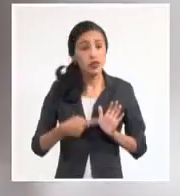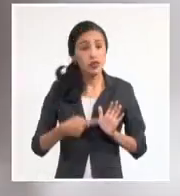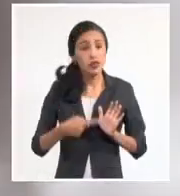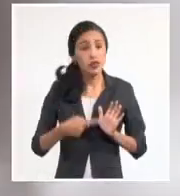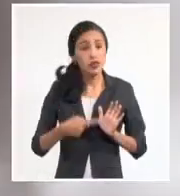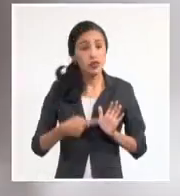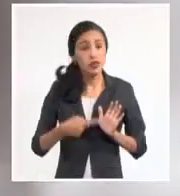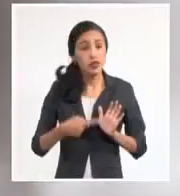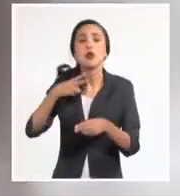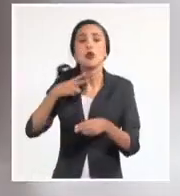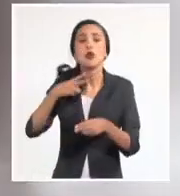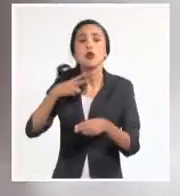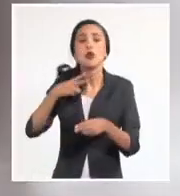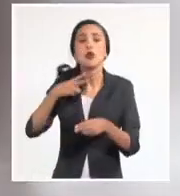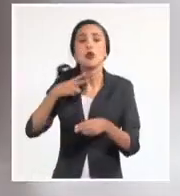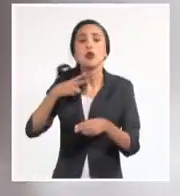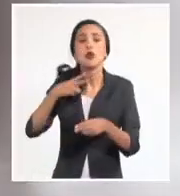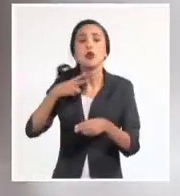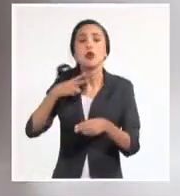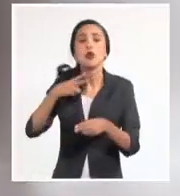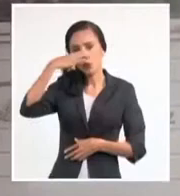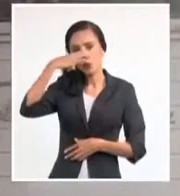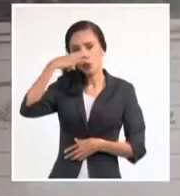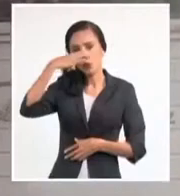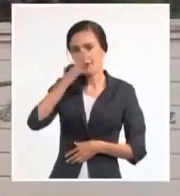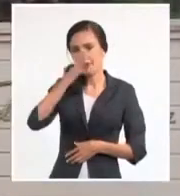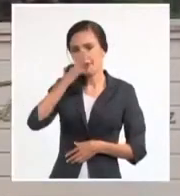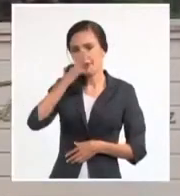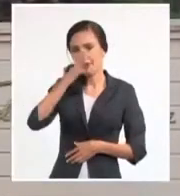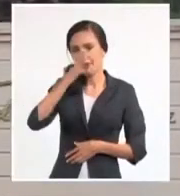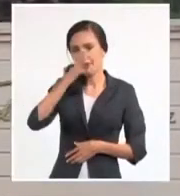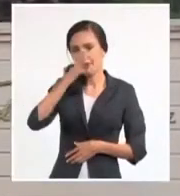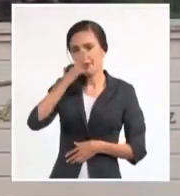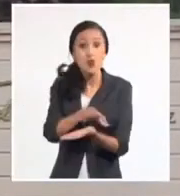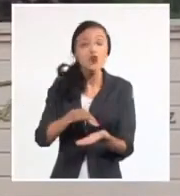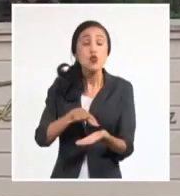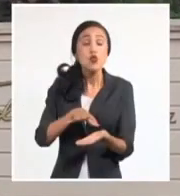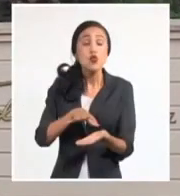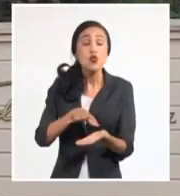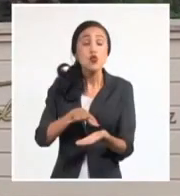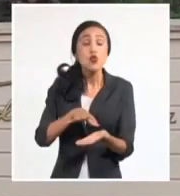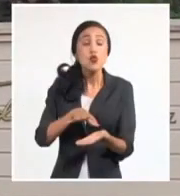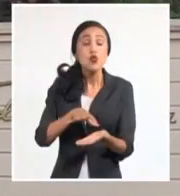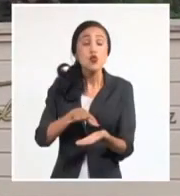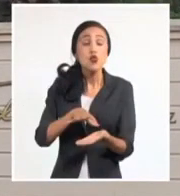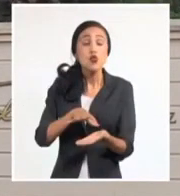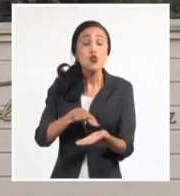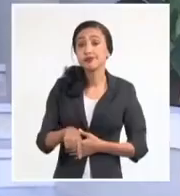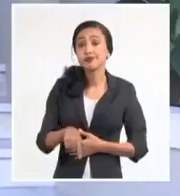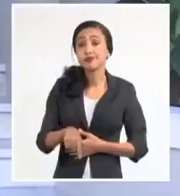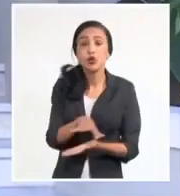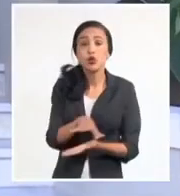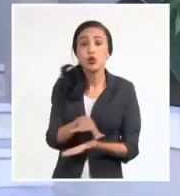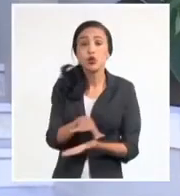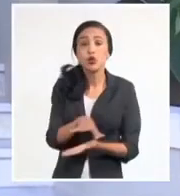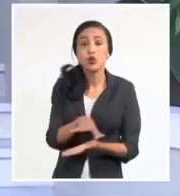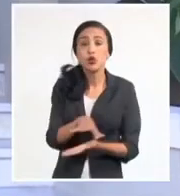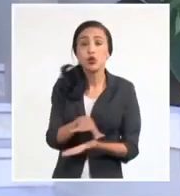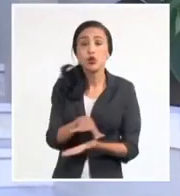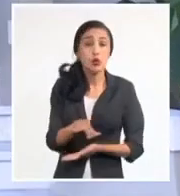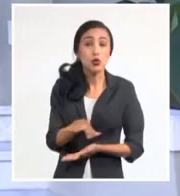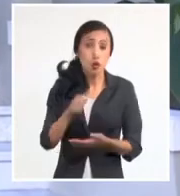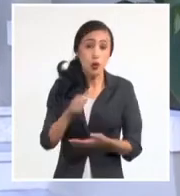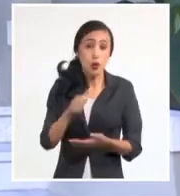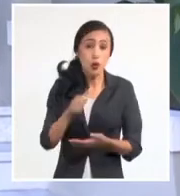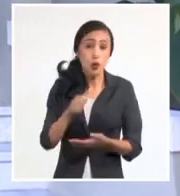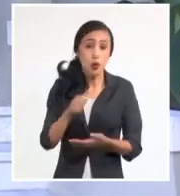su nombre en el país. El rescate de un inmueble de valor monumental y patrimonial ubicado en una de las vías de tránsito